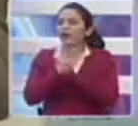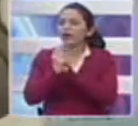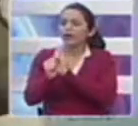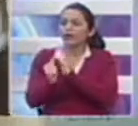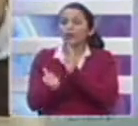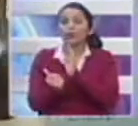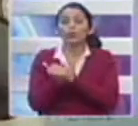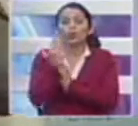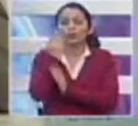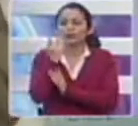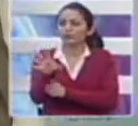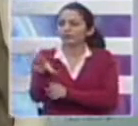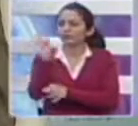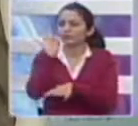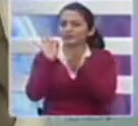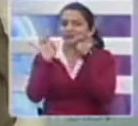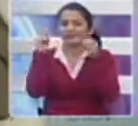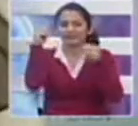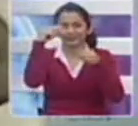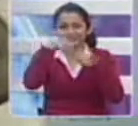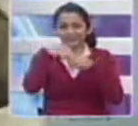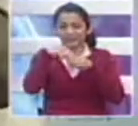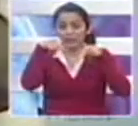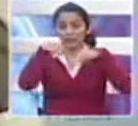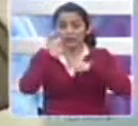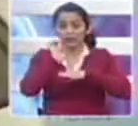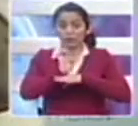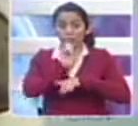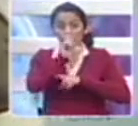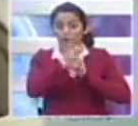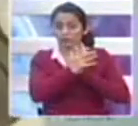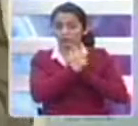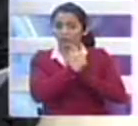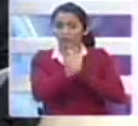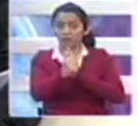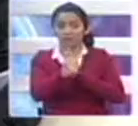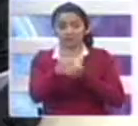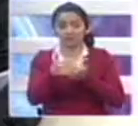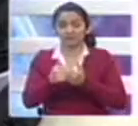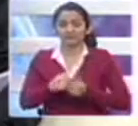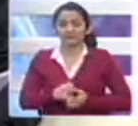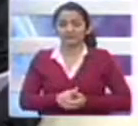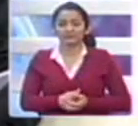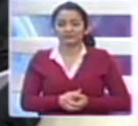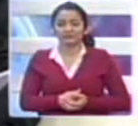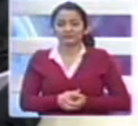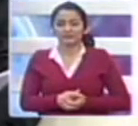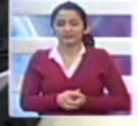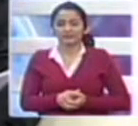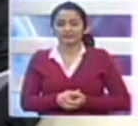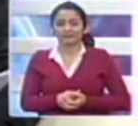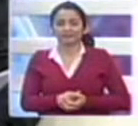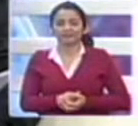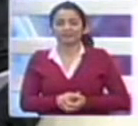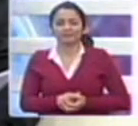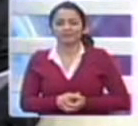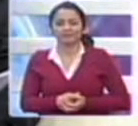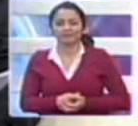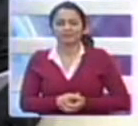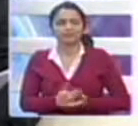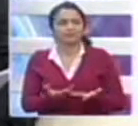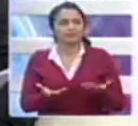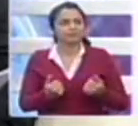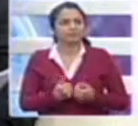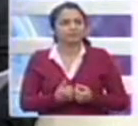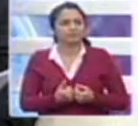las festividades, porque además tenemos talentos nacionales, muchos de sobra y muy buenos. Ahora, ¿se ha logrado romper esta